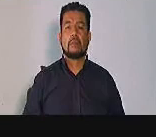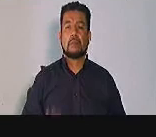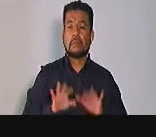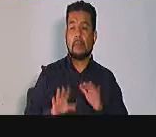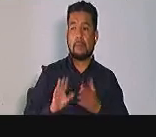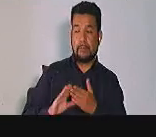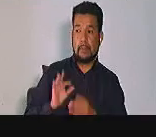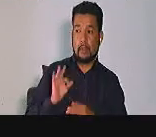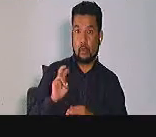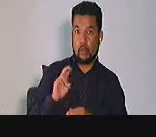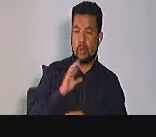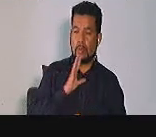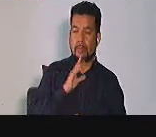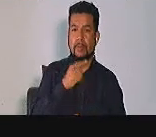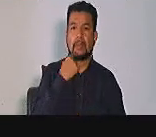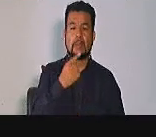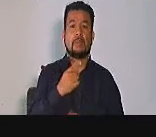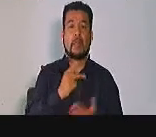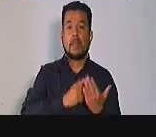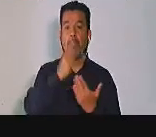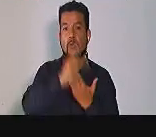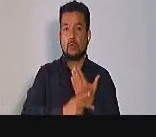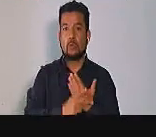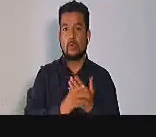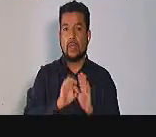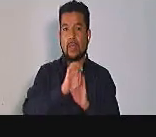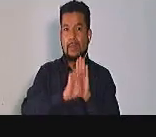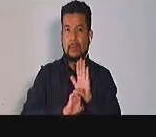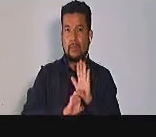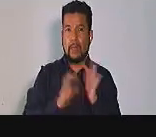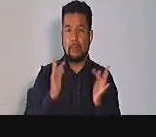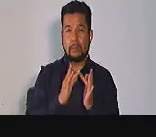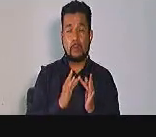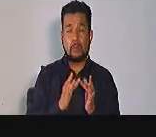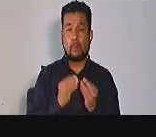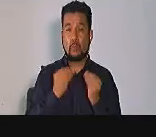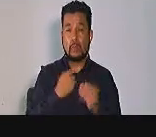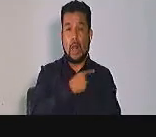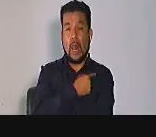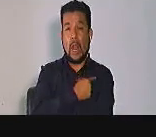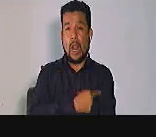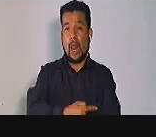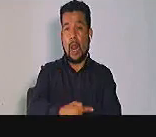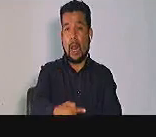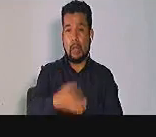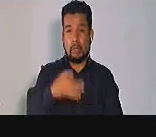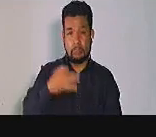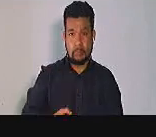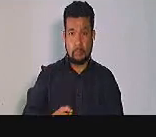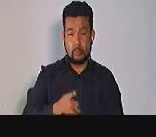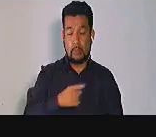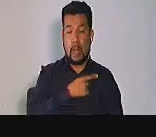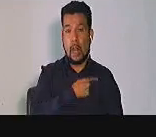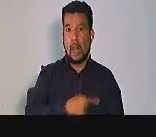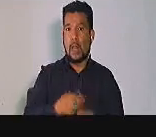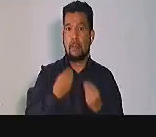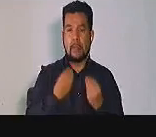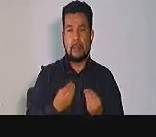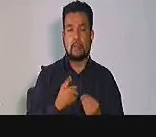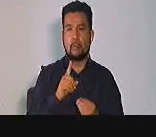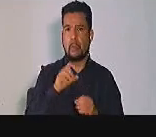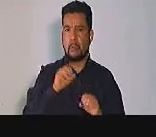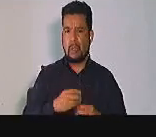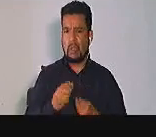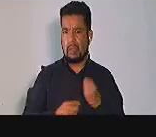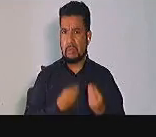Secretario, es que creo que el proyecto de estatuto es como bastante extenso, ¿verdad, secretario? Es como uno de los más, porque